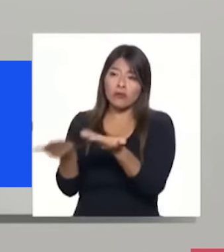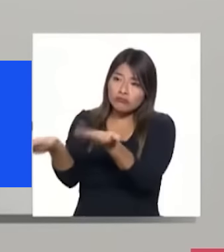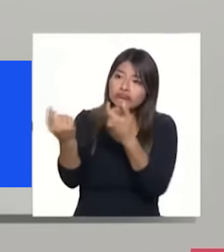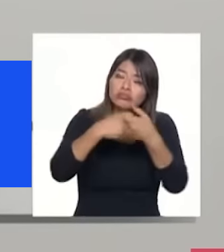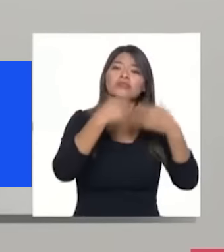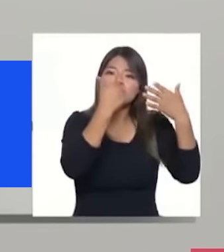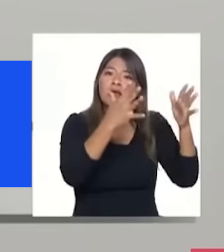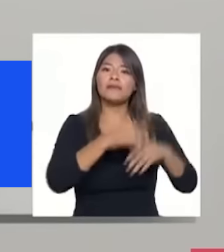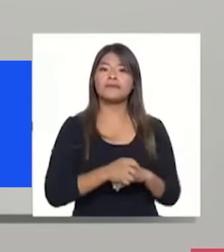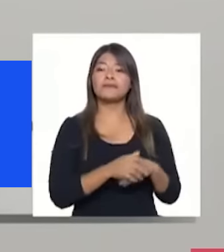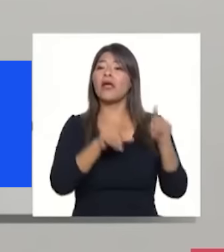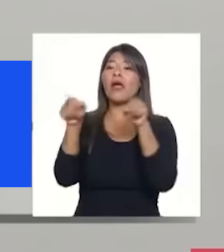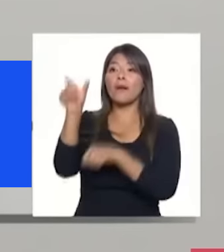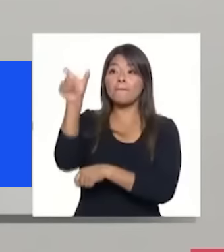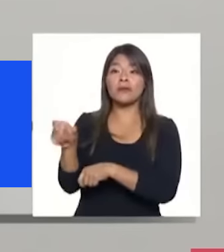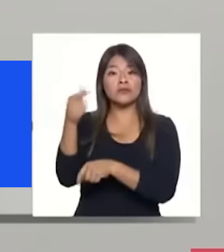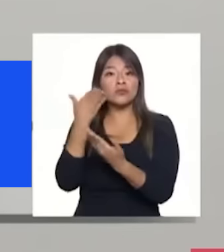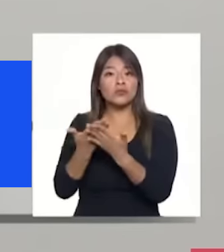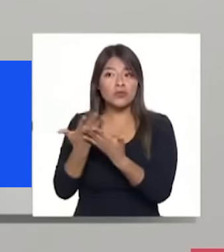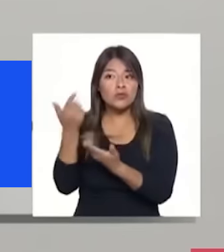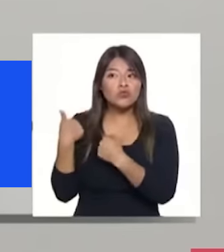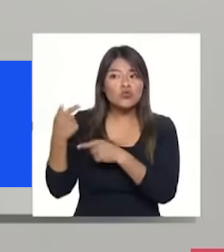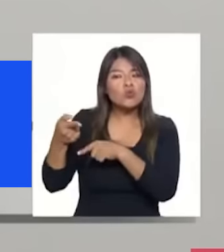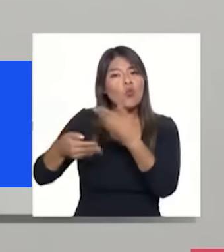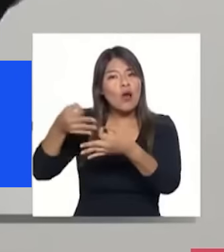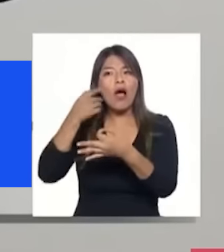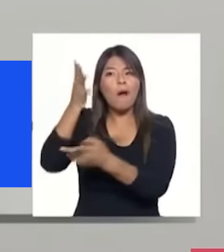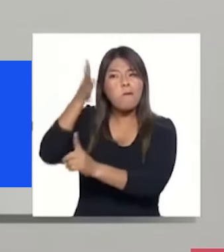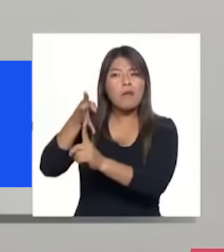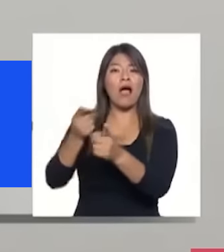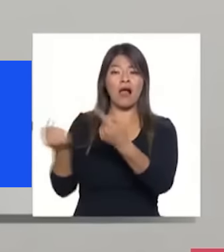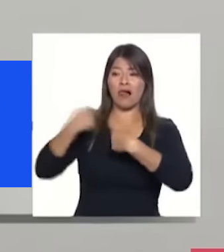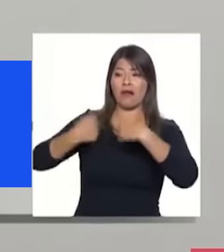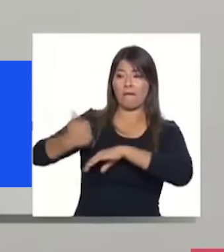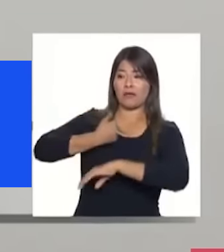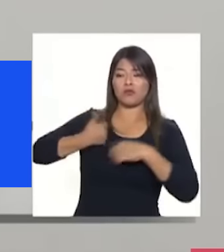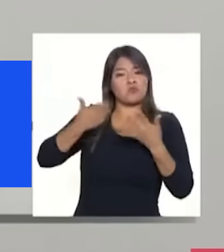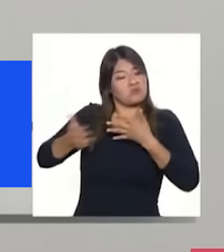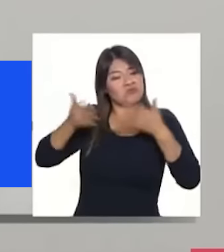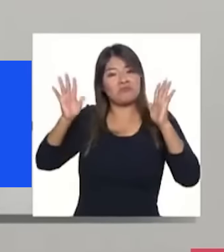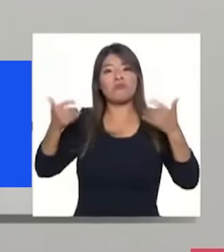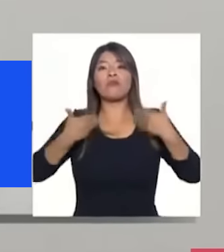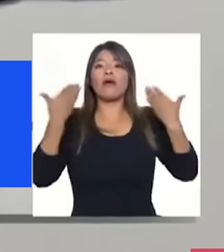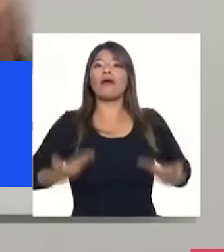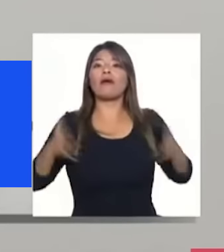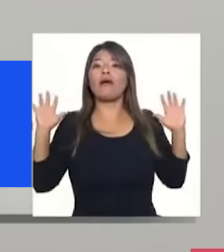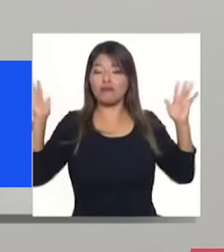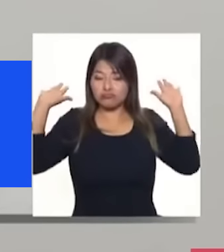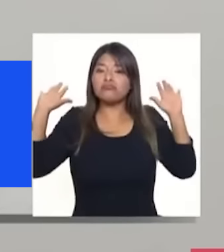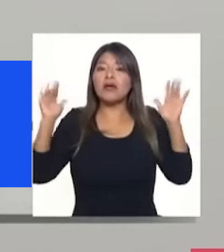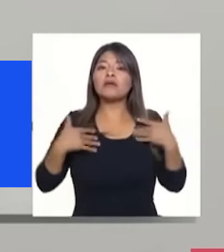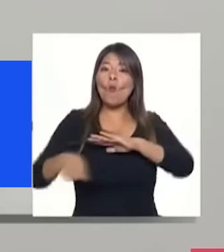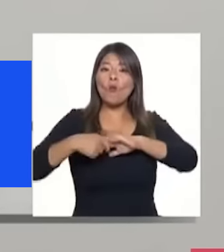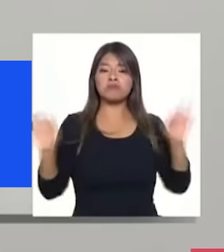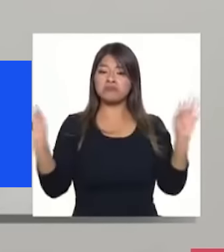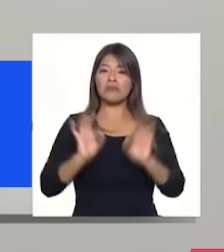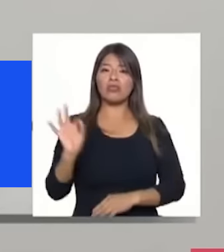A los funcionarios ya no se les cuestiona por falta de idoneidad. A mí me pueden acusar de cualquier cosa, pero aquí me tienen. A mí que me revisen, yo no soy un